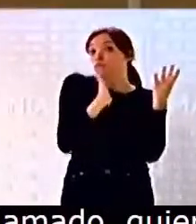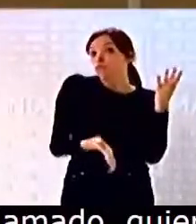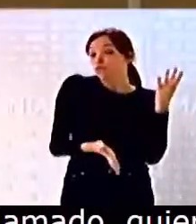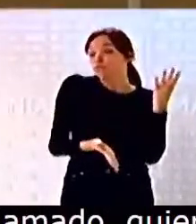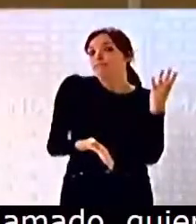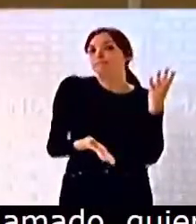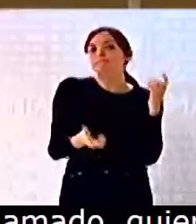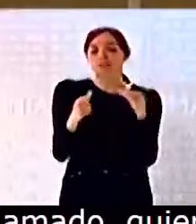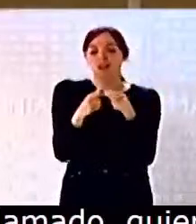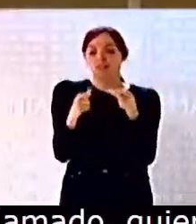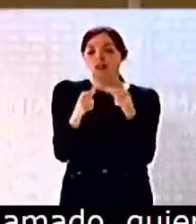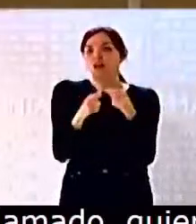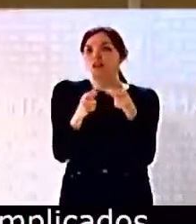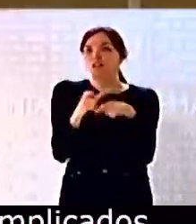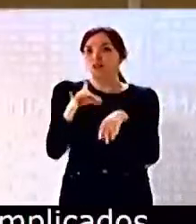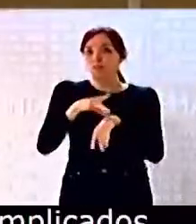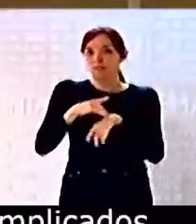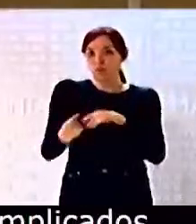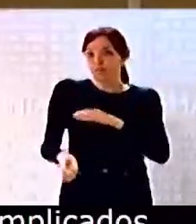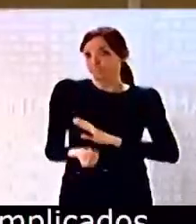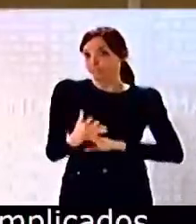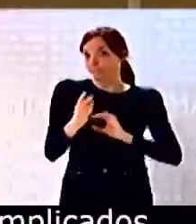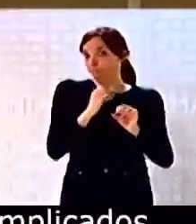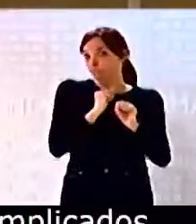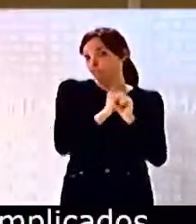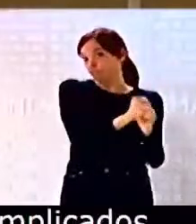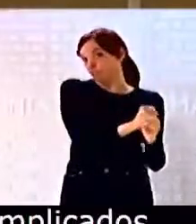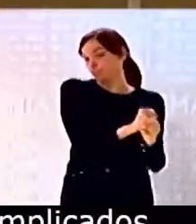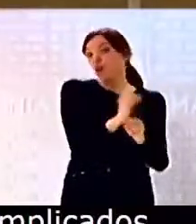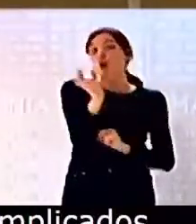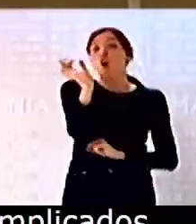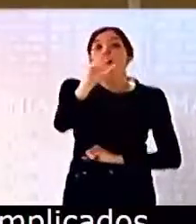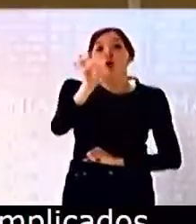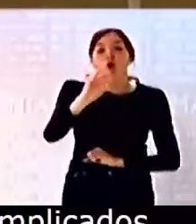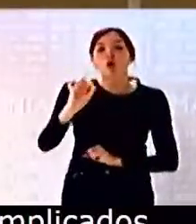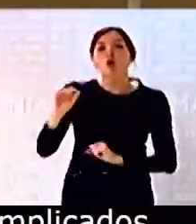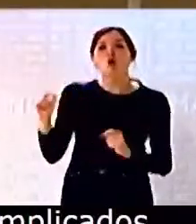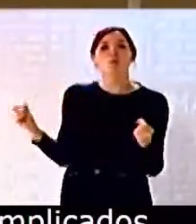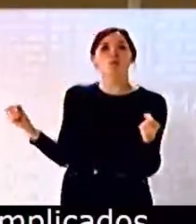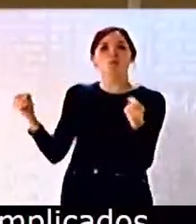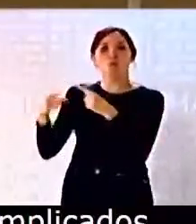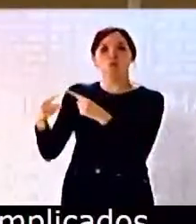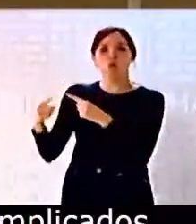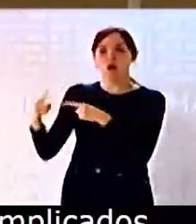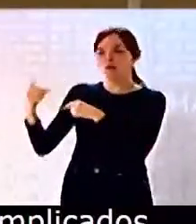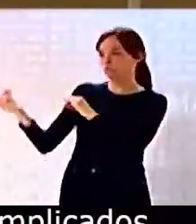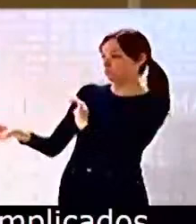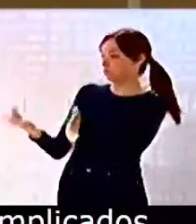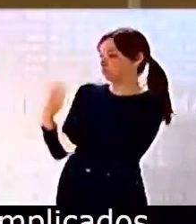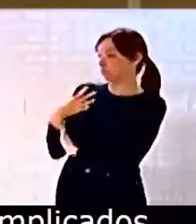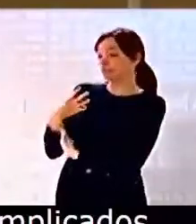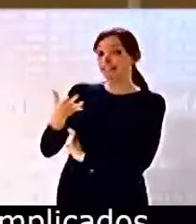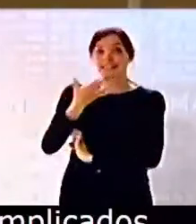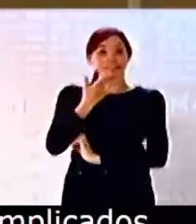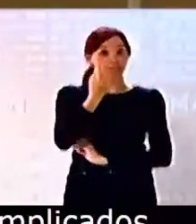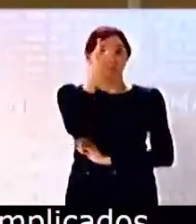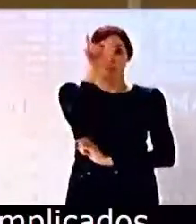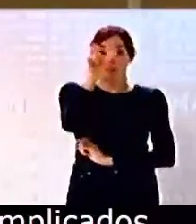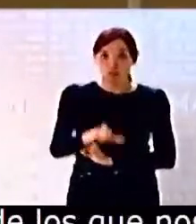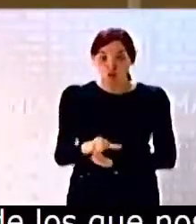de tarjeta sanitaria o salen de los que nos mandan las mutualidades, si es que la persona